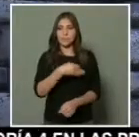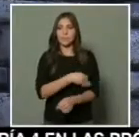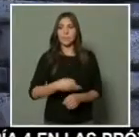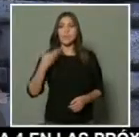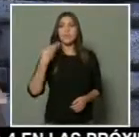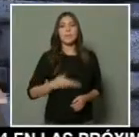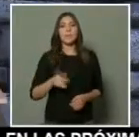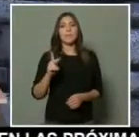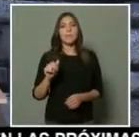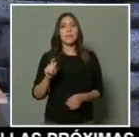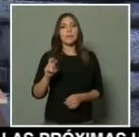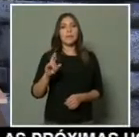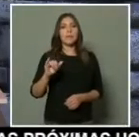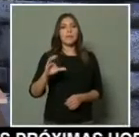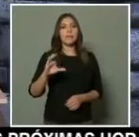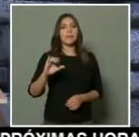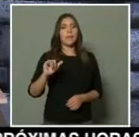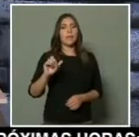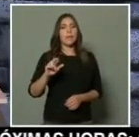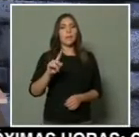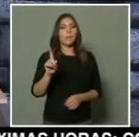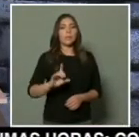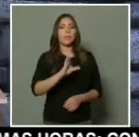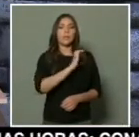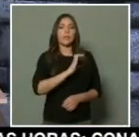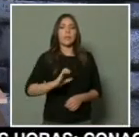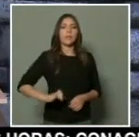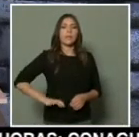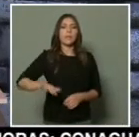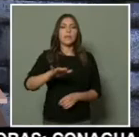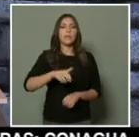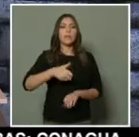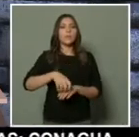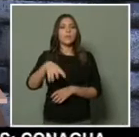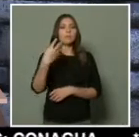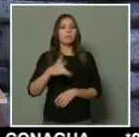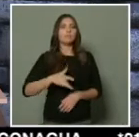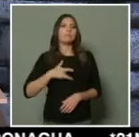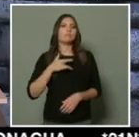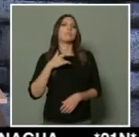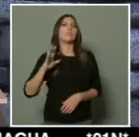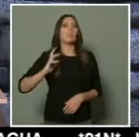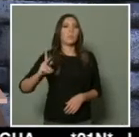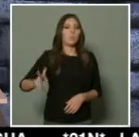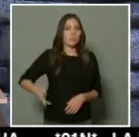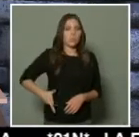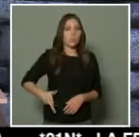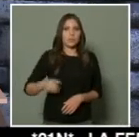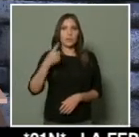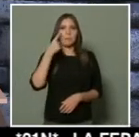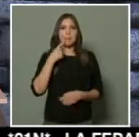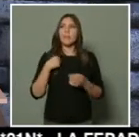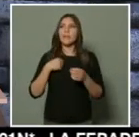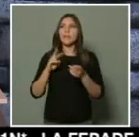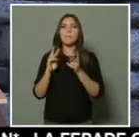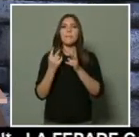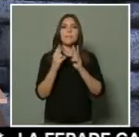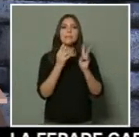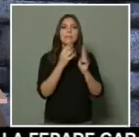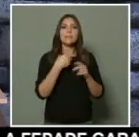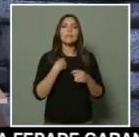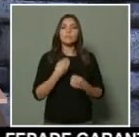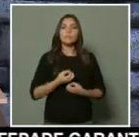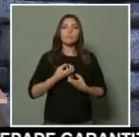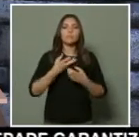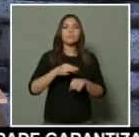Ruiz Bárcenas, del Partido Nueva Alianza, aseguró que se deberá lograr acceso universal y equitativo al agua potable para todos, así como aumentar el uso